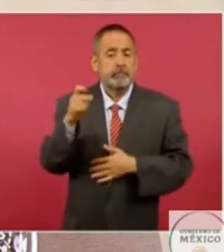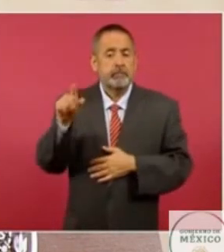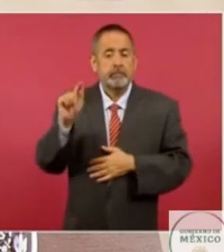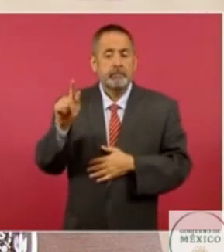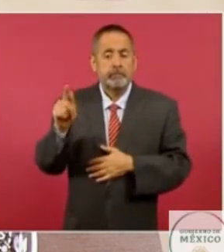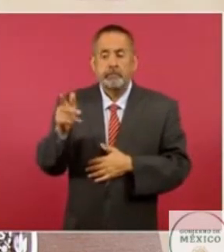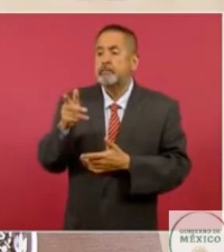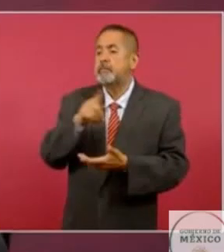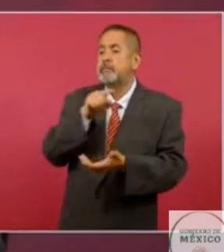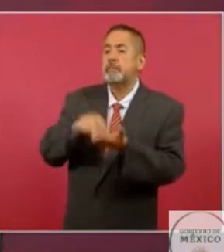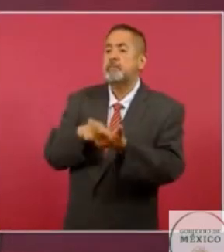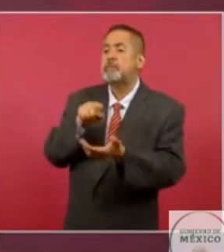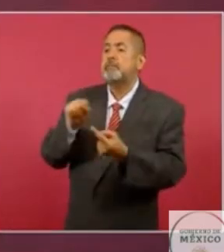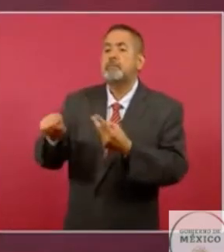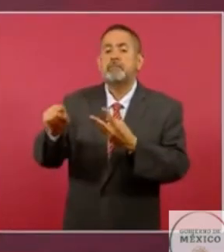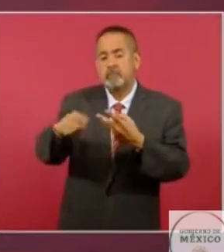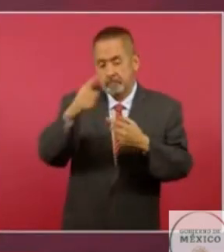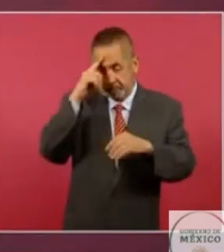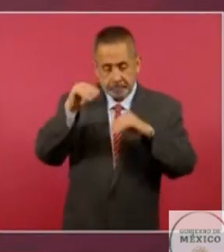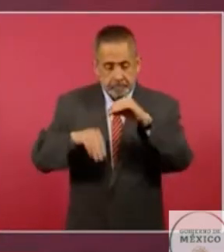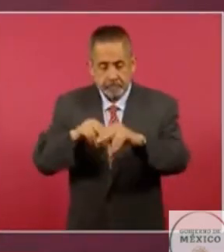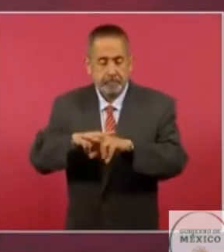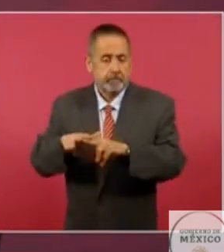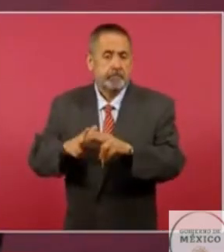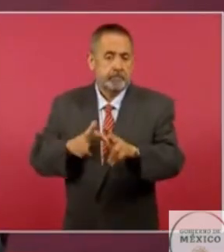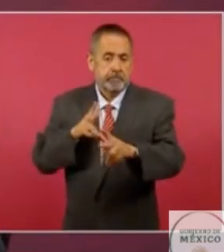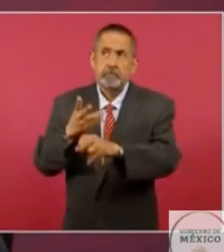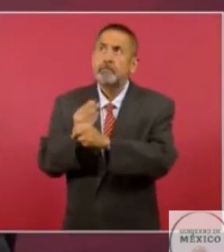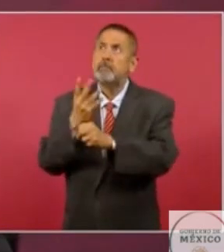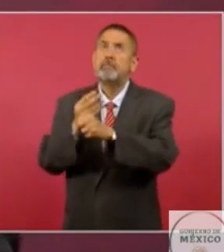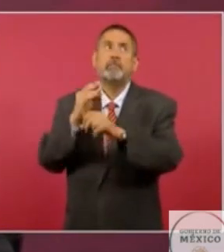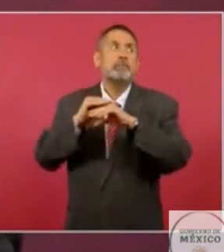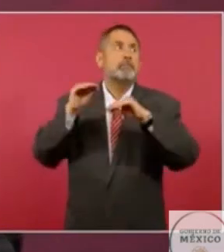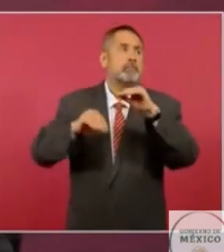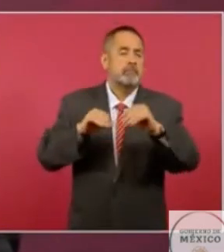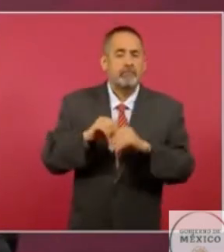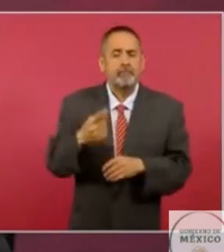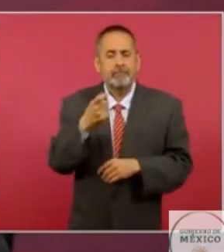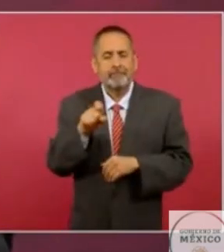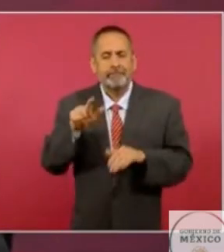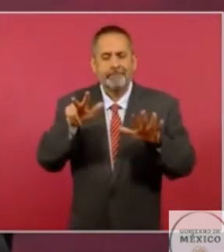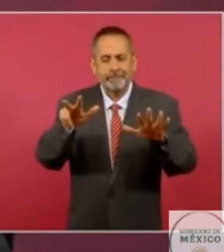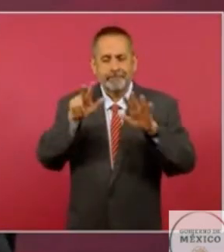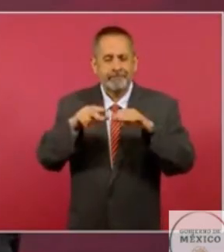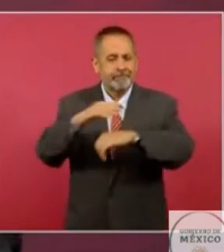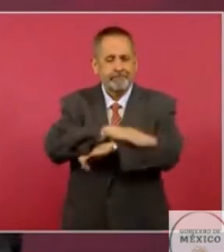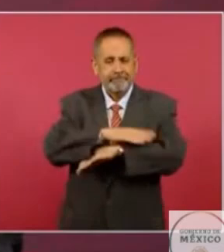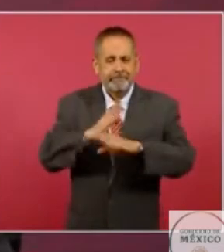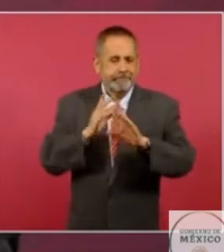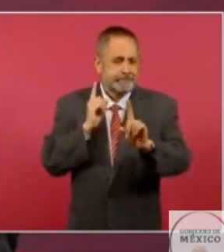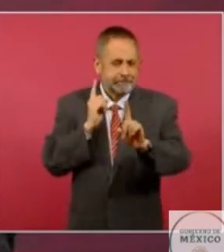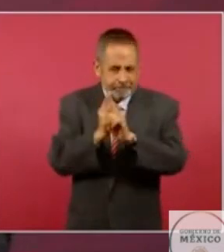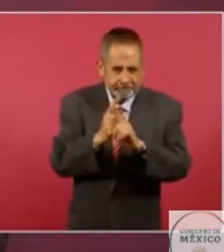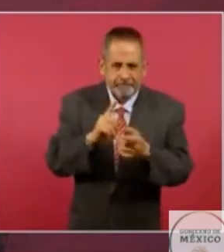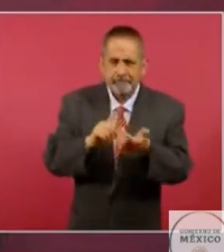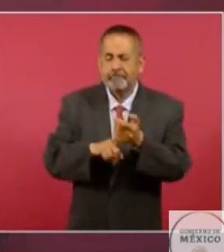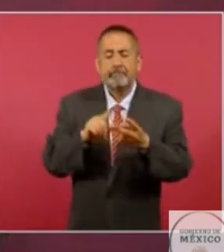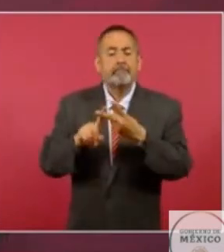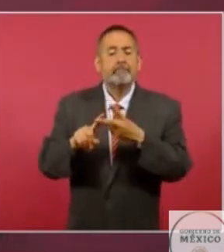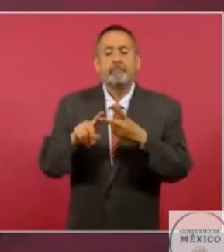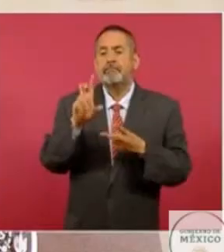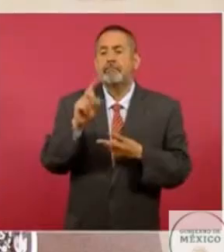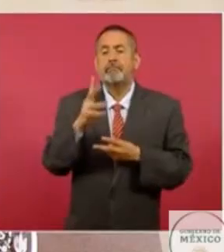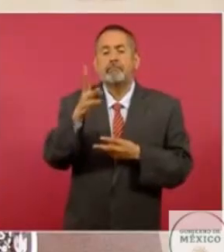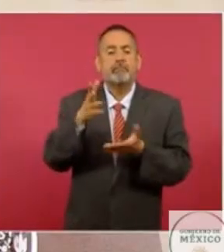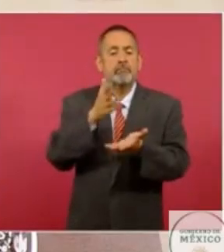servicios para la operación del Tren Maya, 117 casetas técnicas, 34 estaciones y